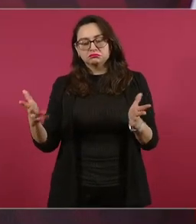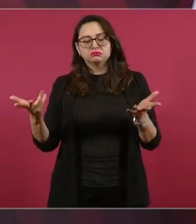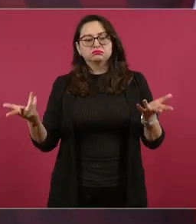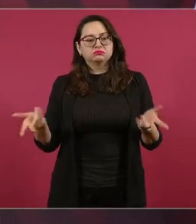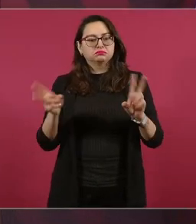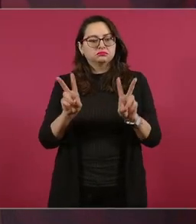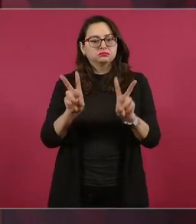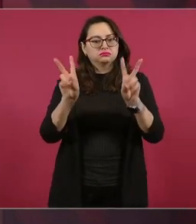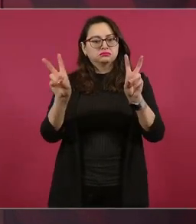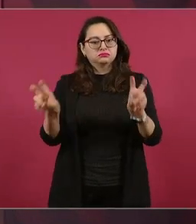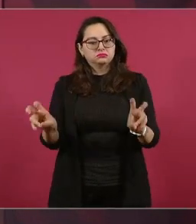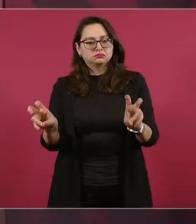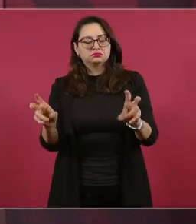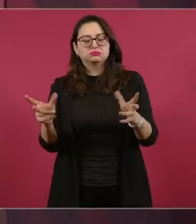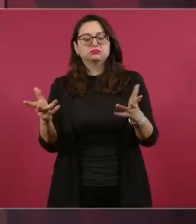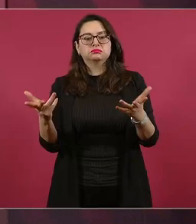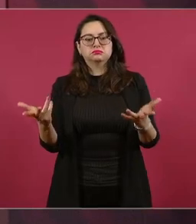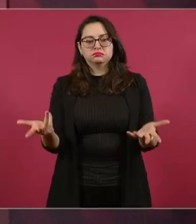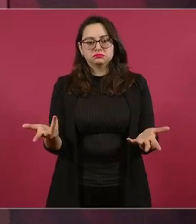tema, asunto